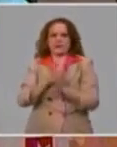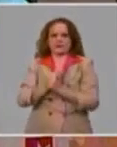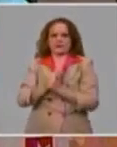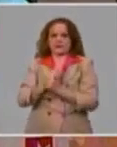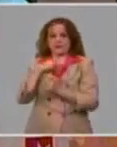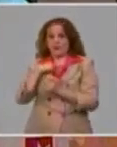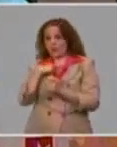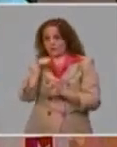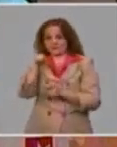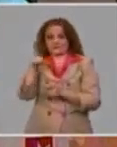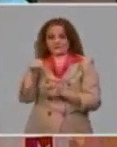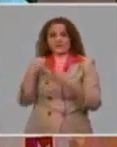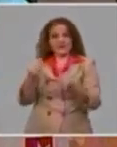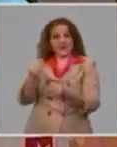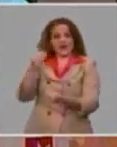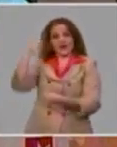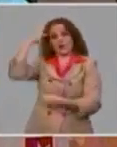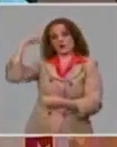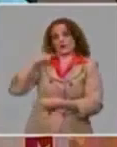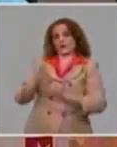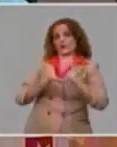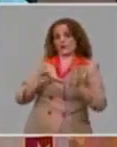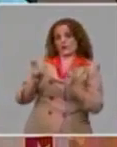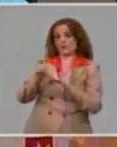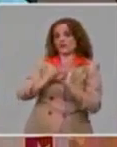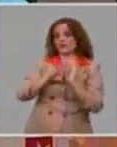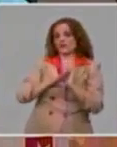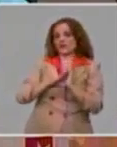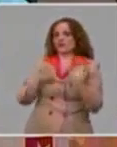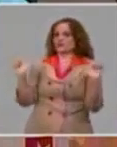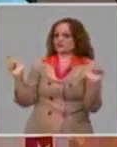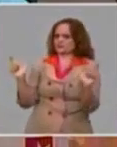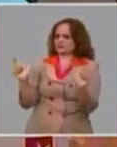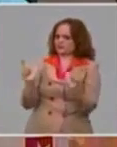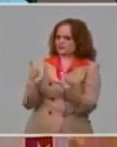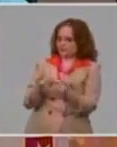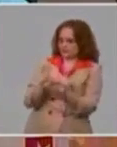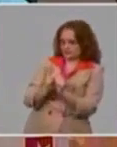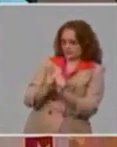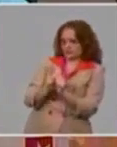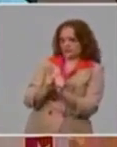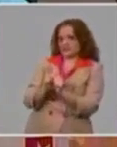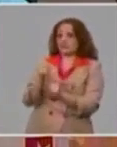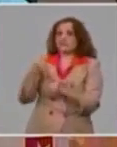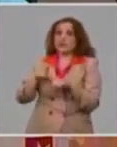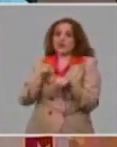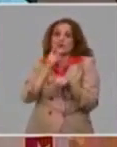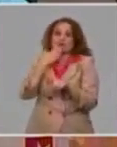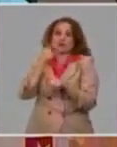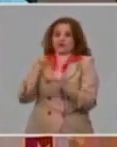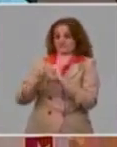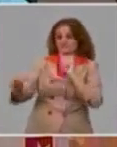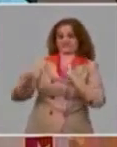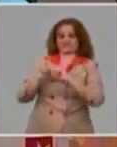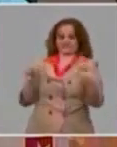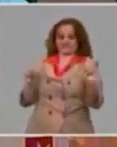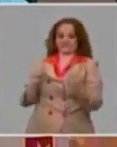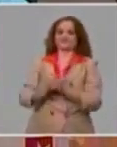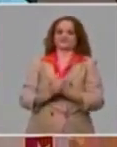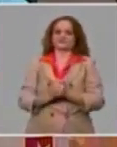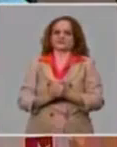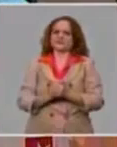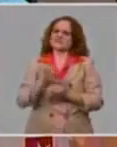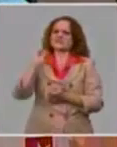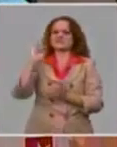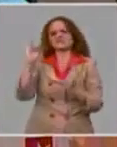a 6.561 constructores, que es lo que tenemos hoy, aunque podemos subir un poquito más, unos 7.200. Pero mejor